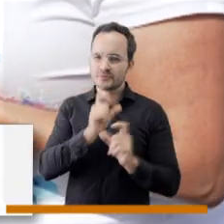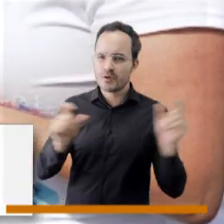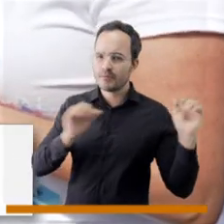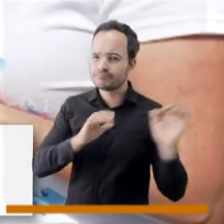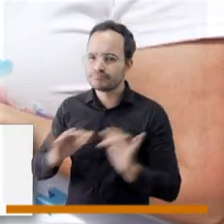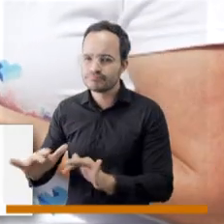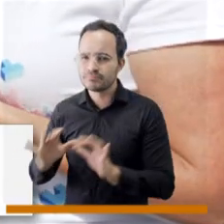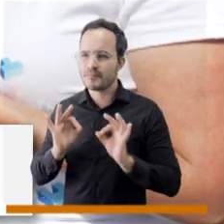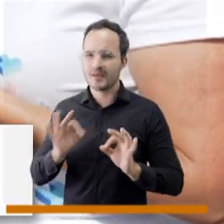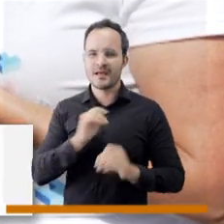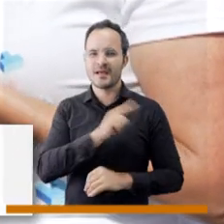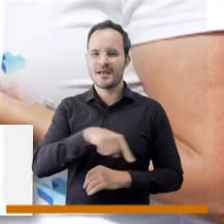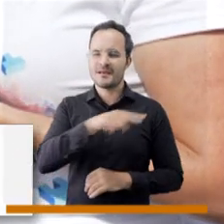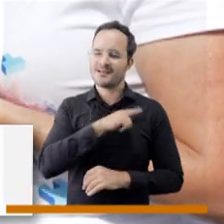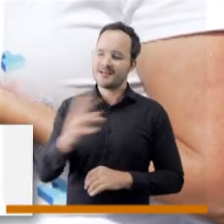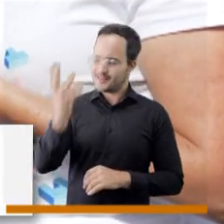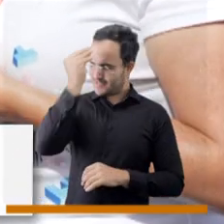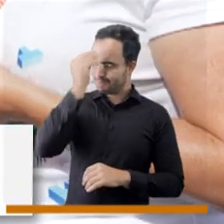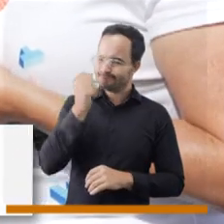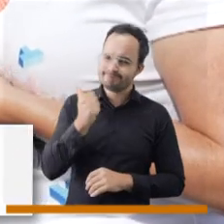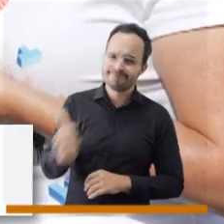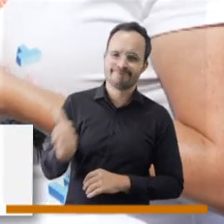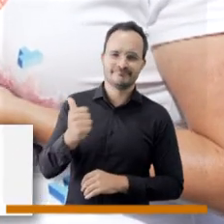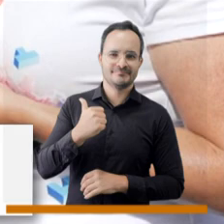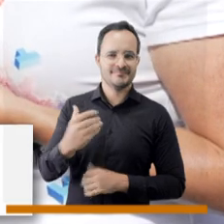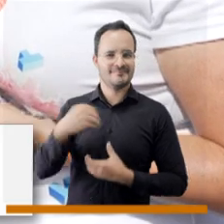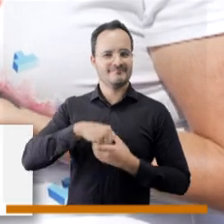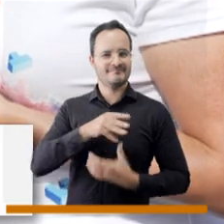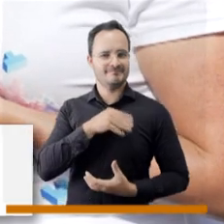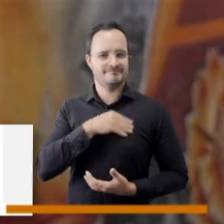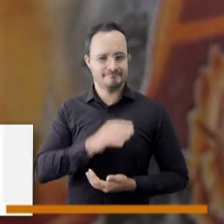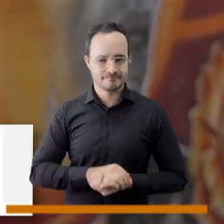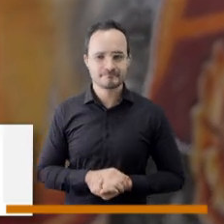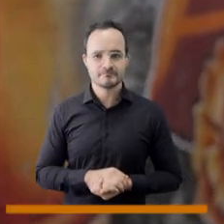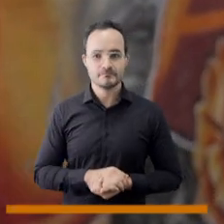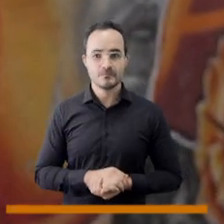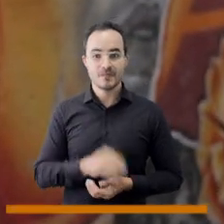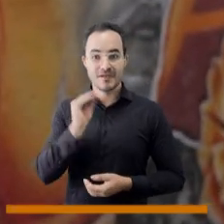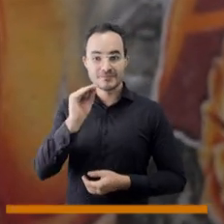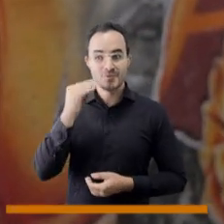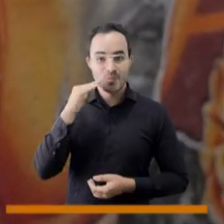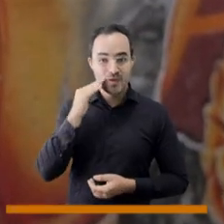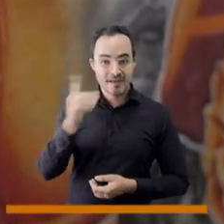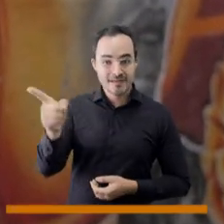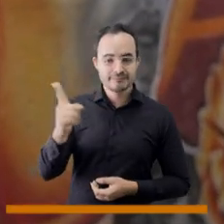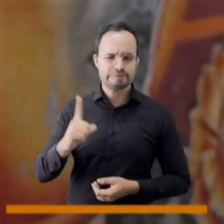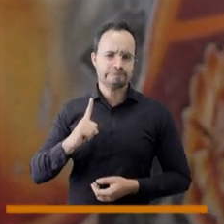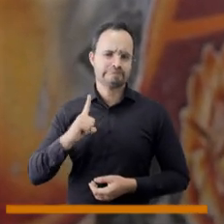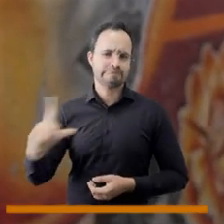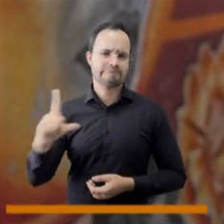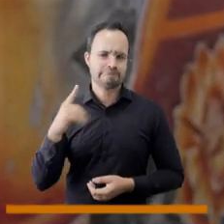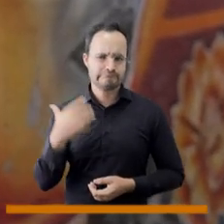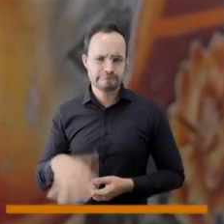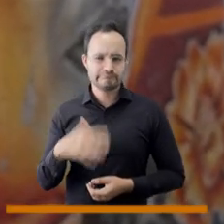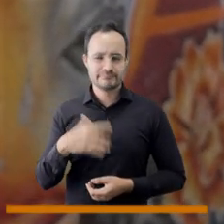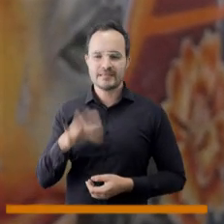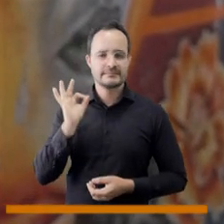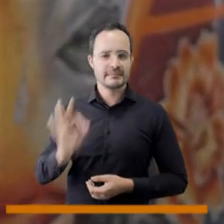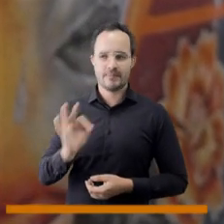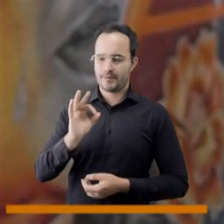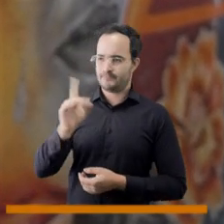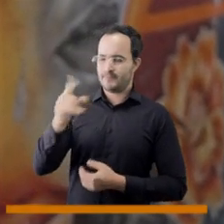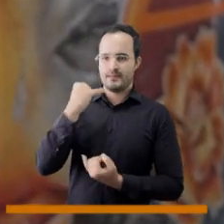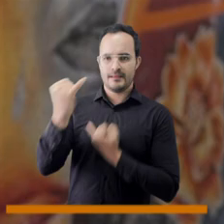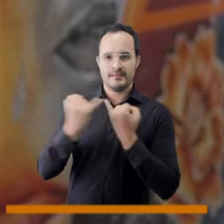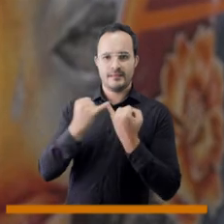exclusivo, que cuando se vaya con una experiencia maravillosa. Janet Alzate es una mujer líder, quien fue